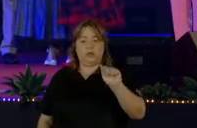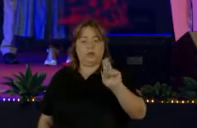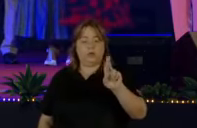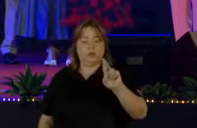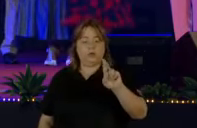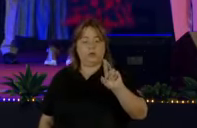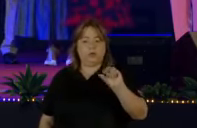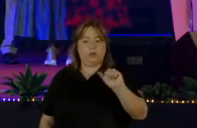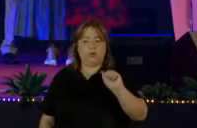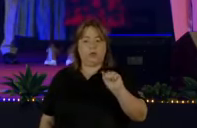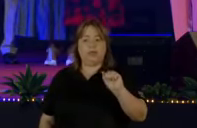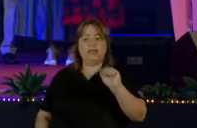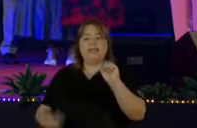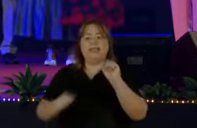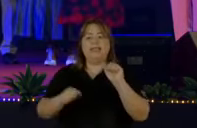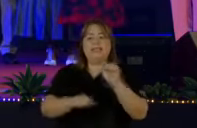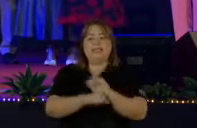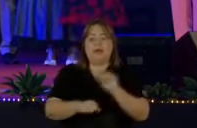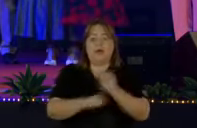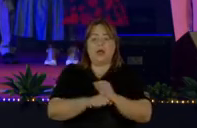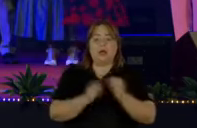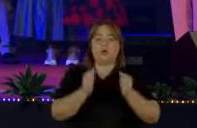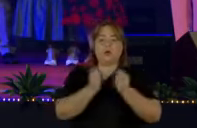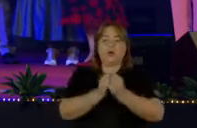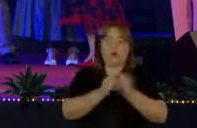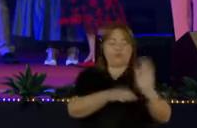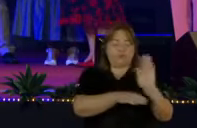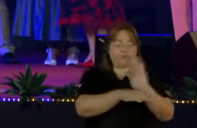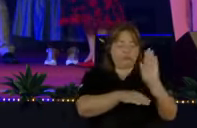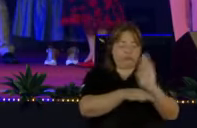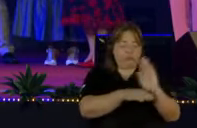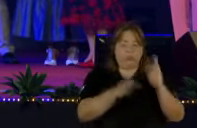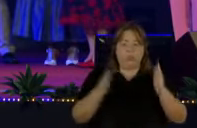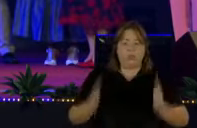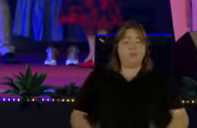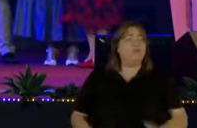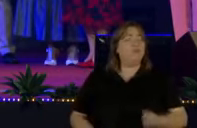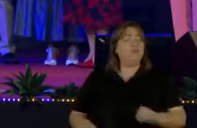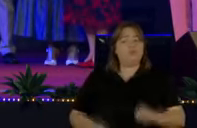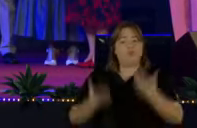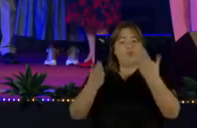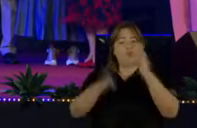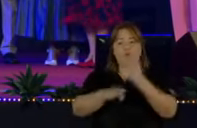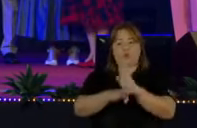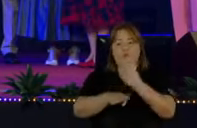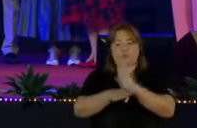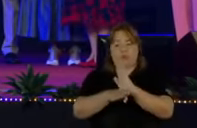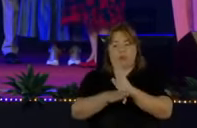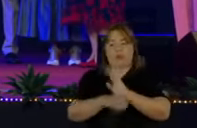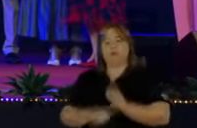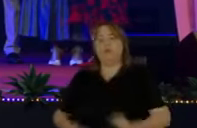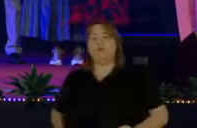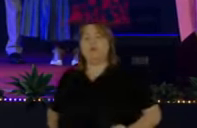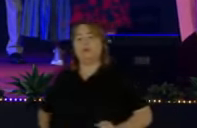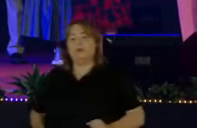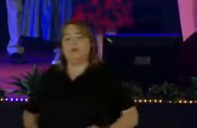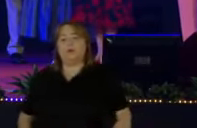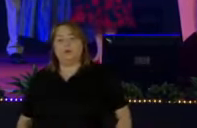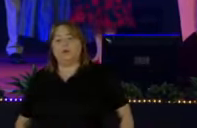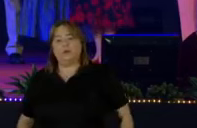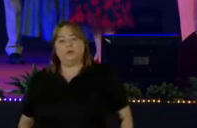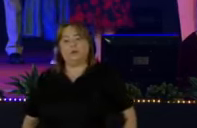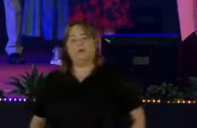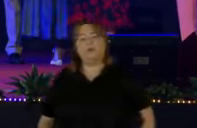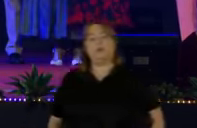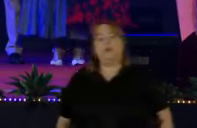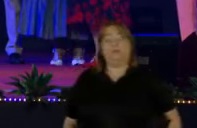a trabajar con los empresarios. Y todo aquel que quiera trabajar, hay mucho trabajo, se me